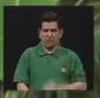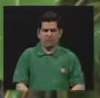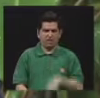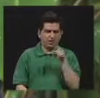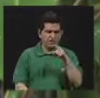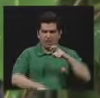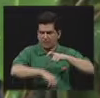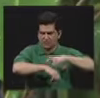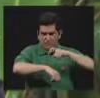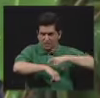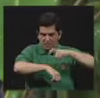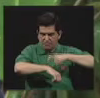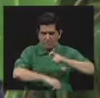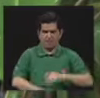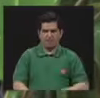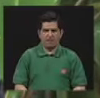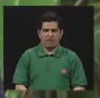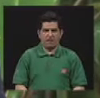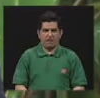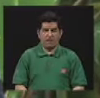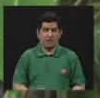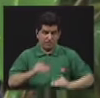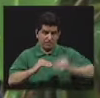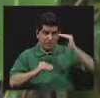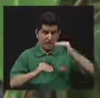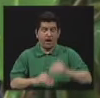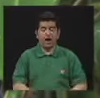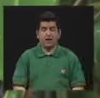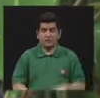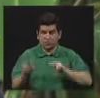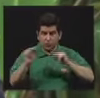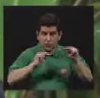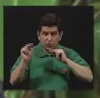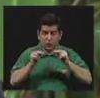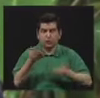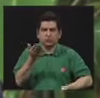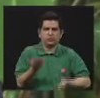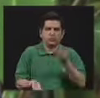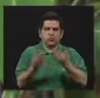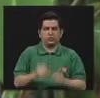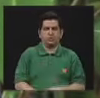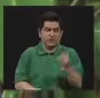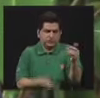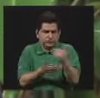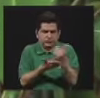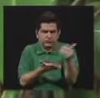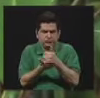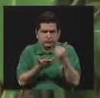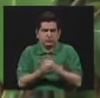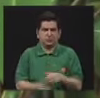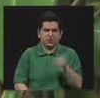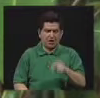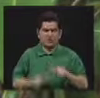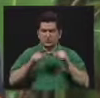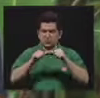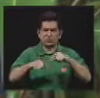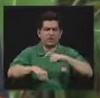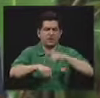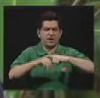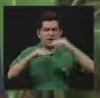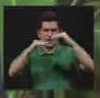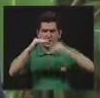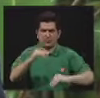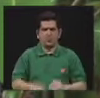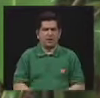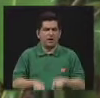esa temporadas altas ellos podían recoger para pasar las temporadas bajas, que no